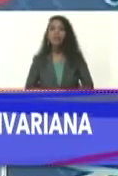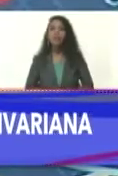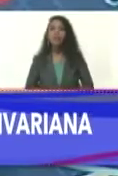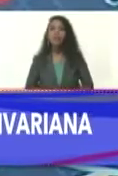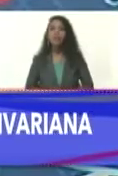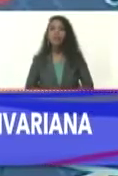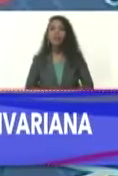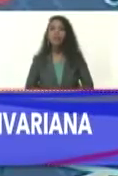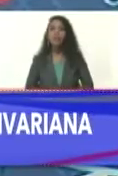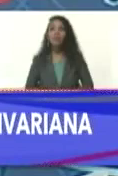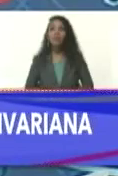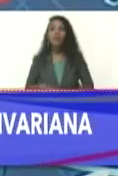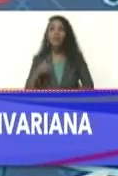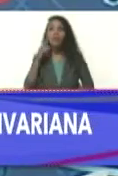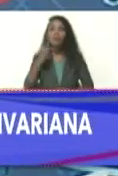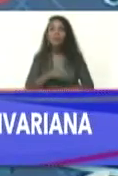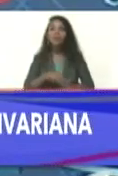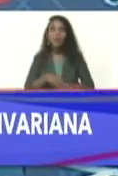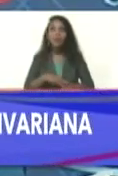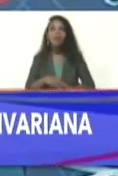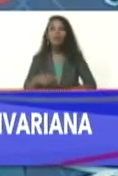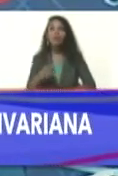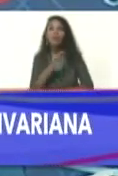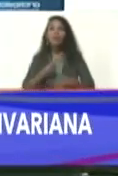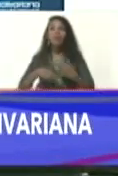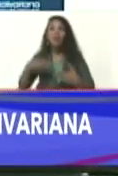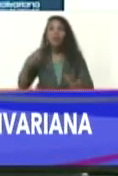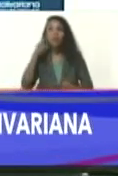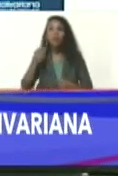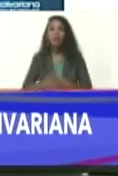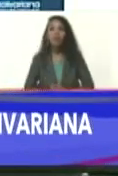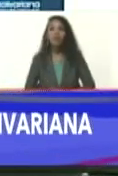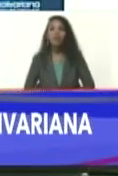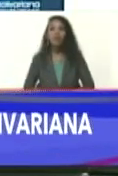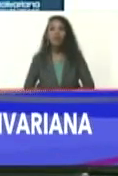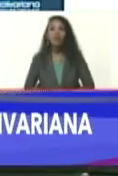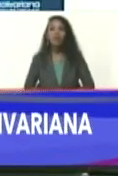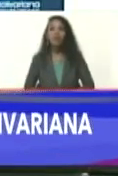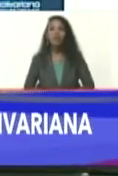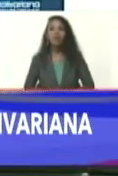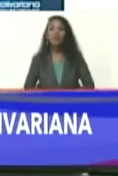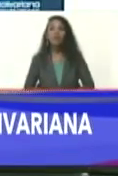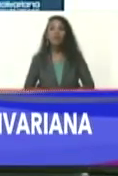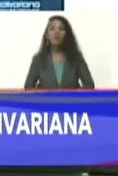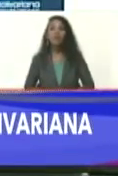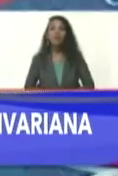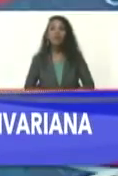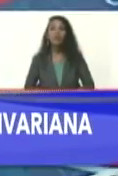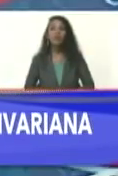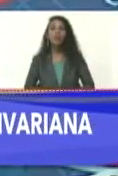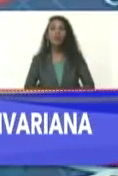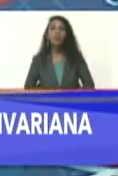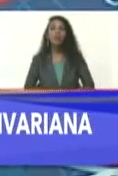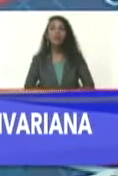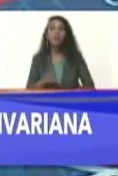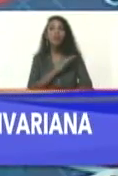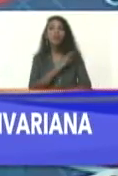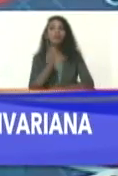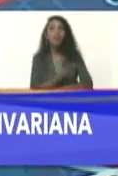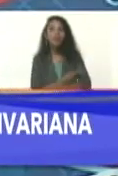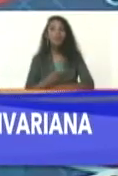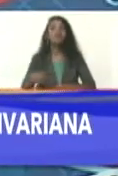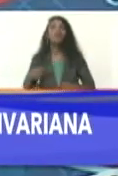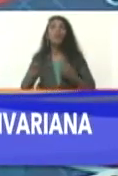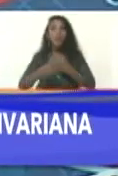Me solicita el ministro Reverol recursos para ejecutar el proyecto especial de fortalecimiento